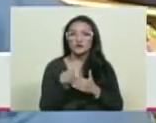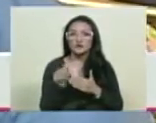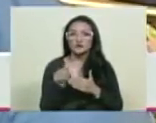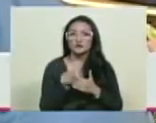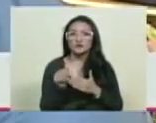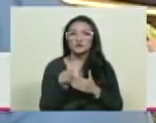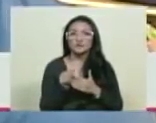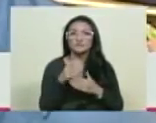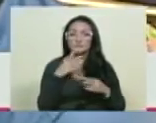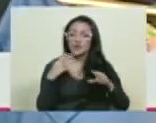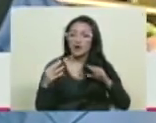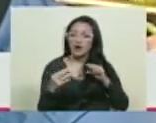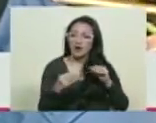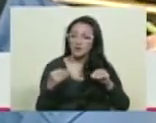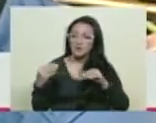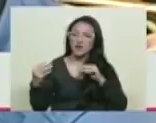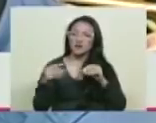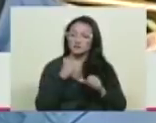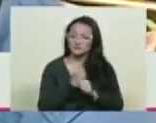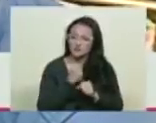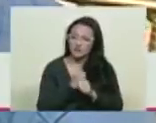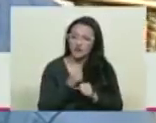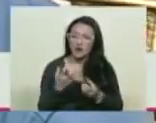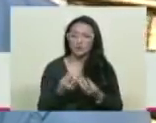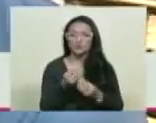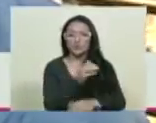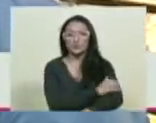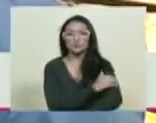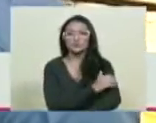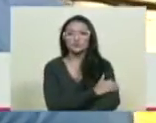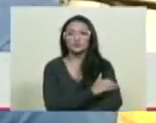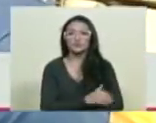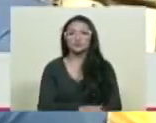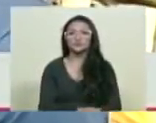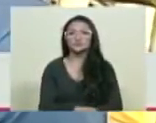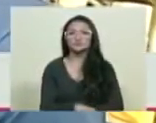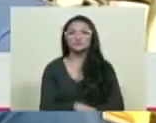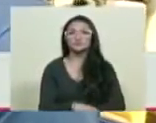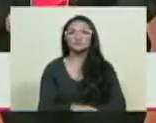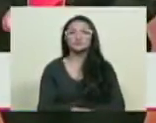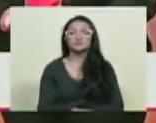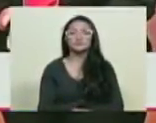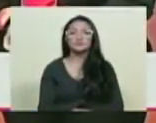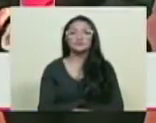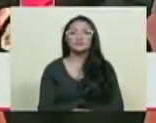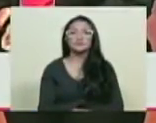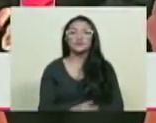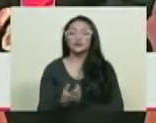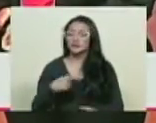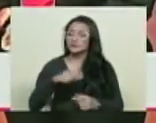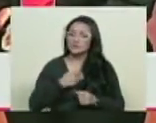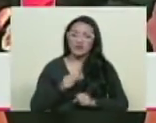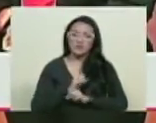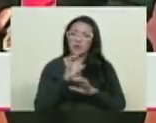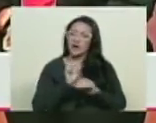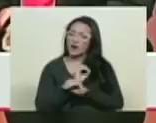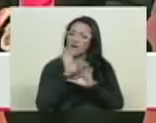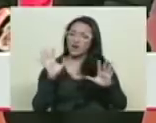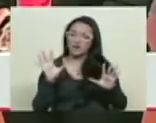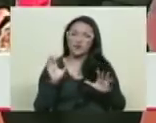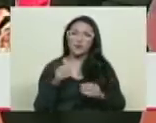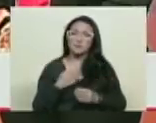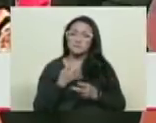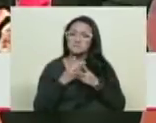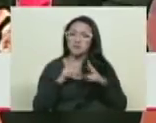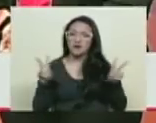hablar para trabajar con la oposición venezolana bueno el mensaje es muy claro queremos paz el